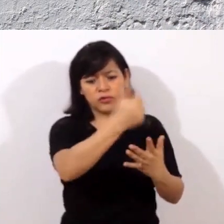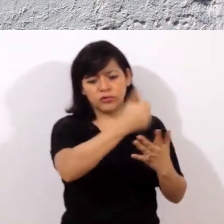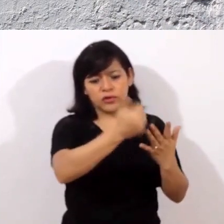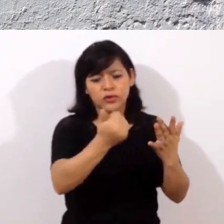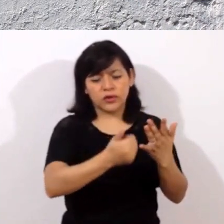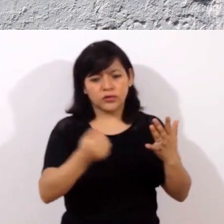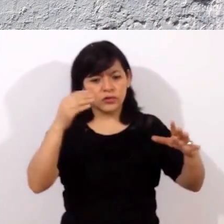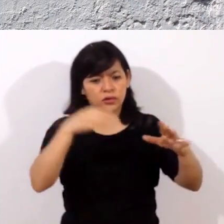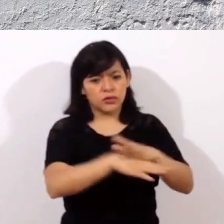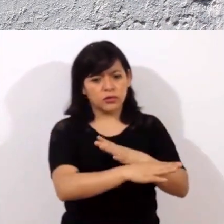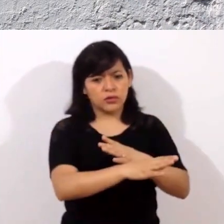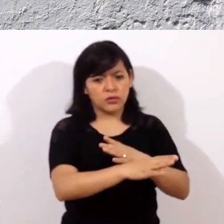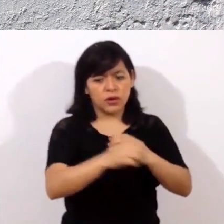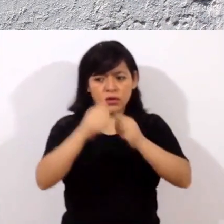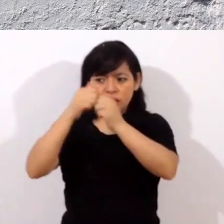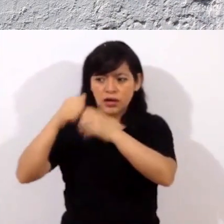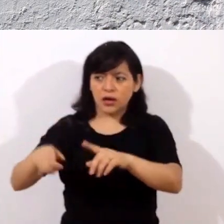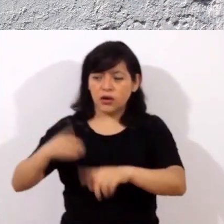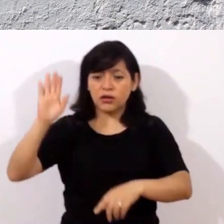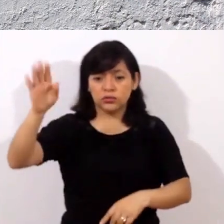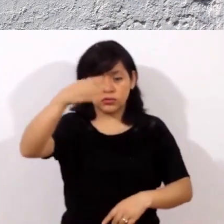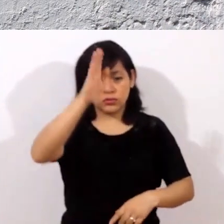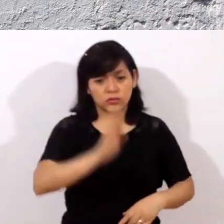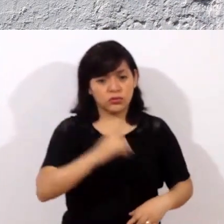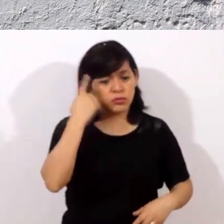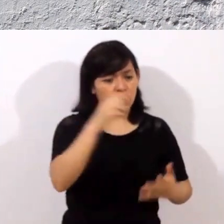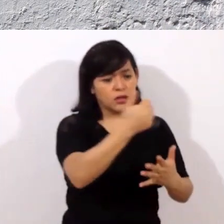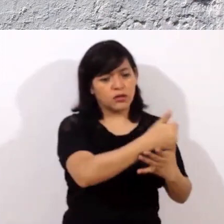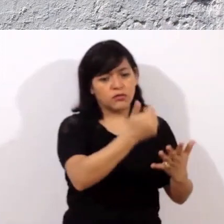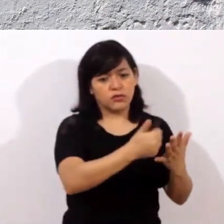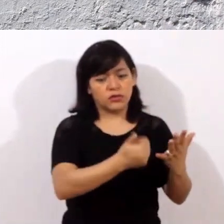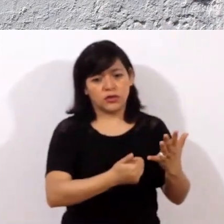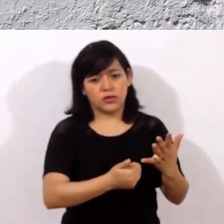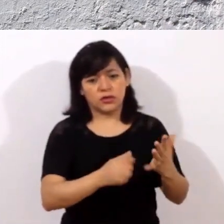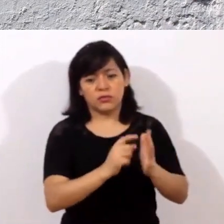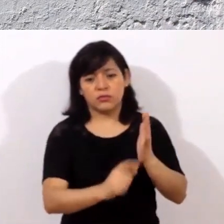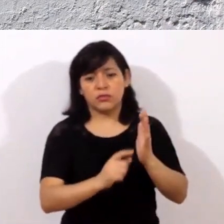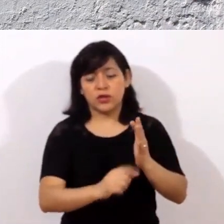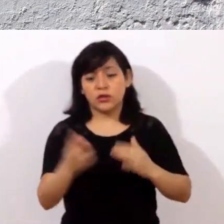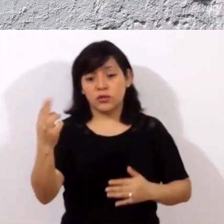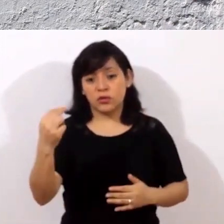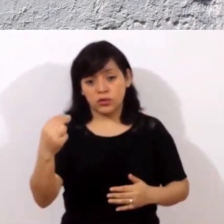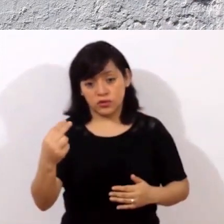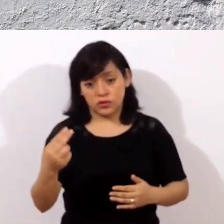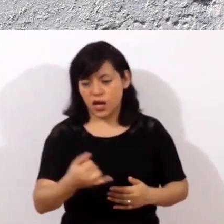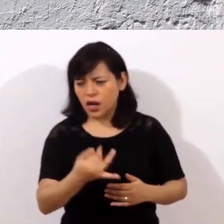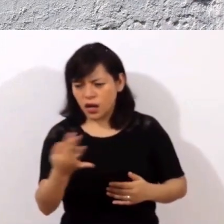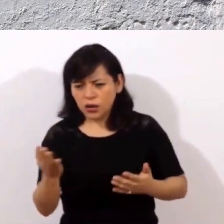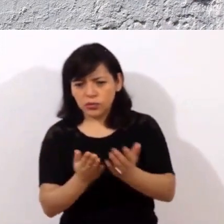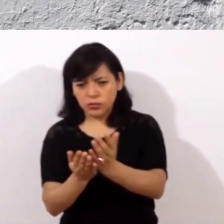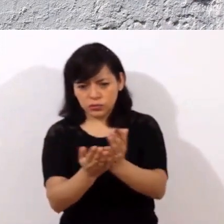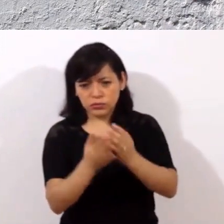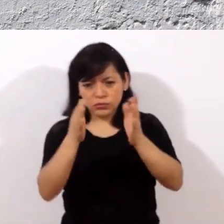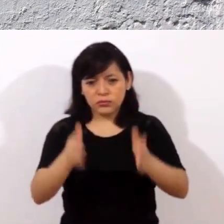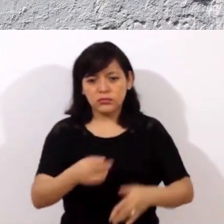para fornicar. Aquí probablemente el versículo 12 está, algunos eruditos dicen que es probable que se